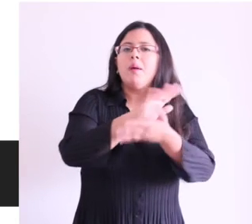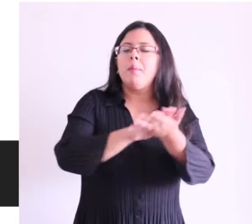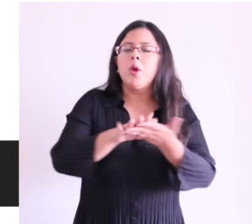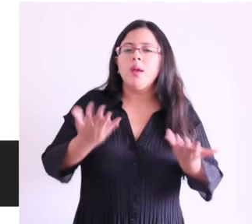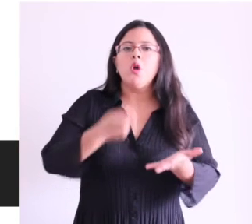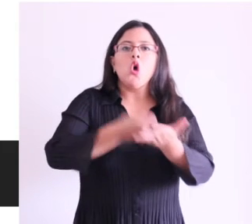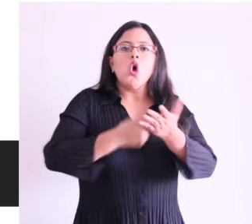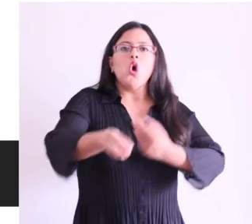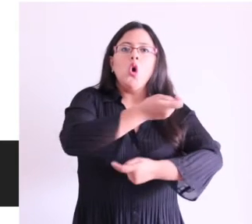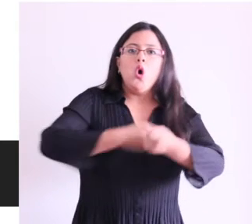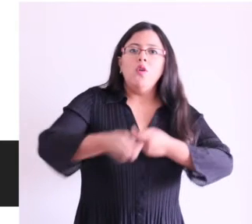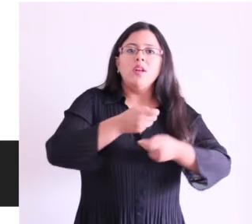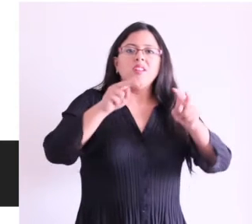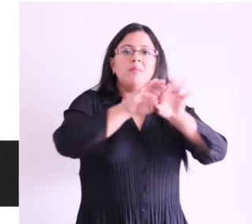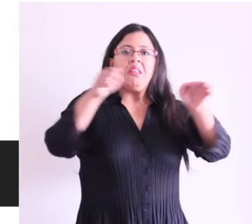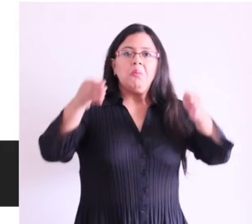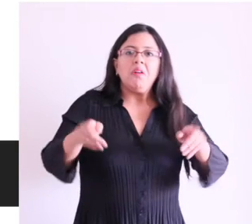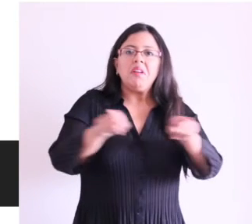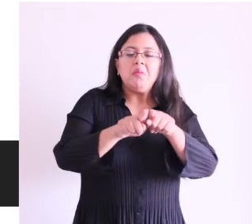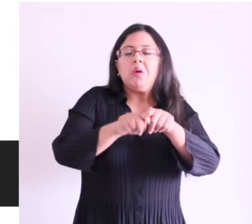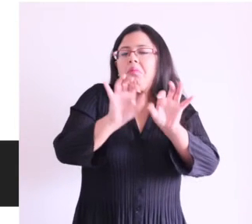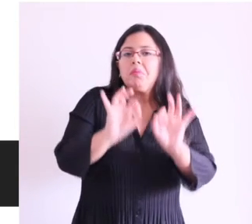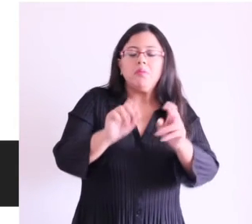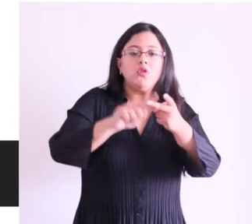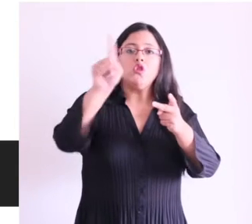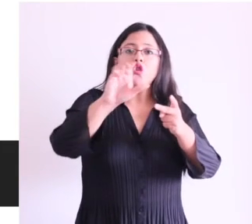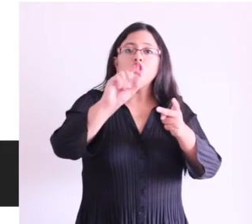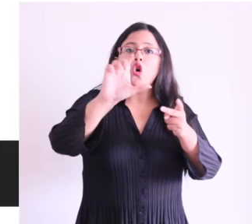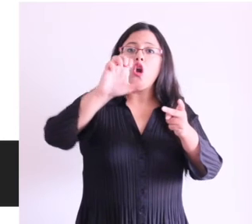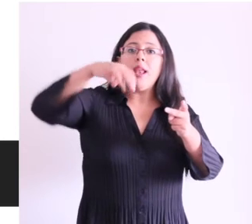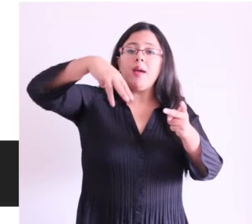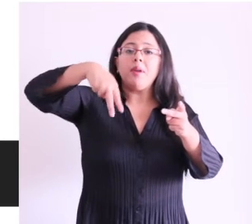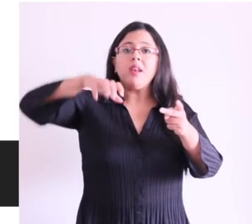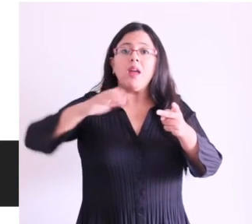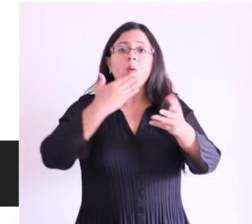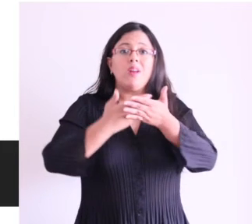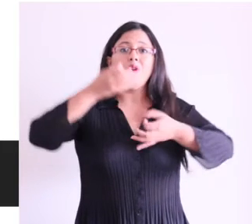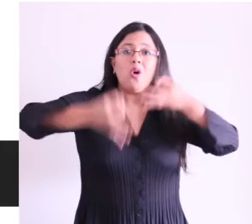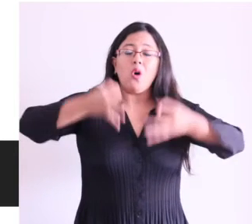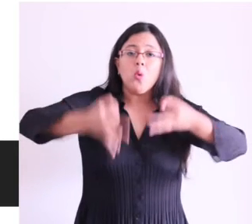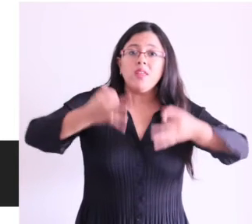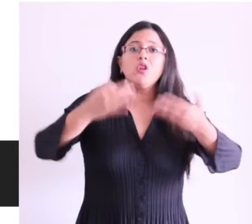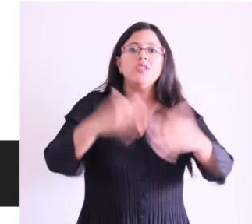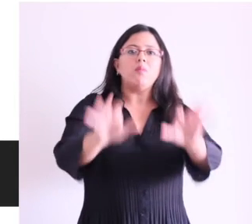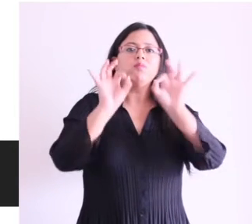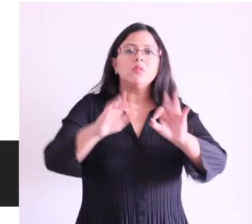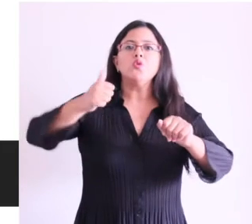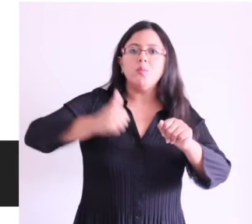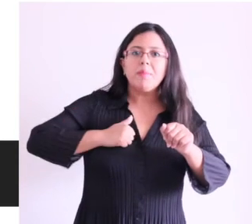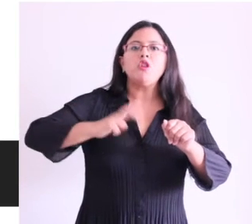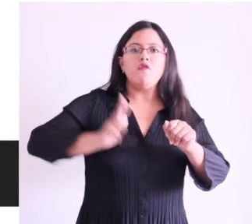en una compraventa de cosa mueble. Es solemne cuando el acto jurídico se perfecciona por el cumplimiento de